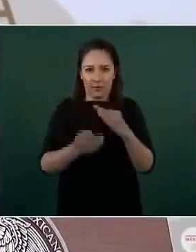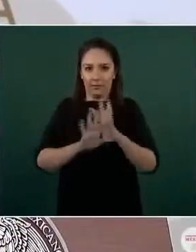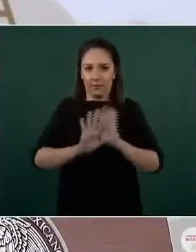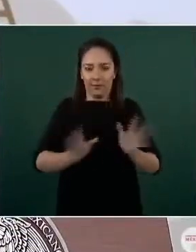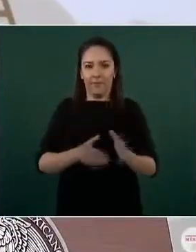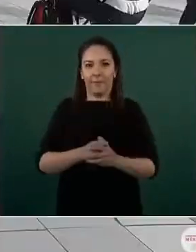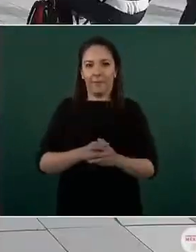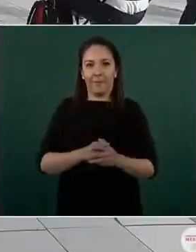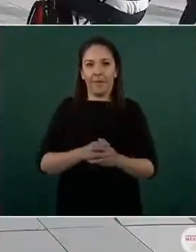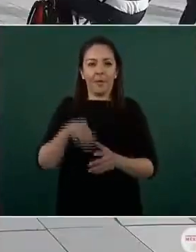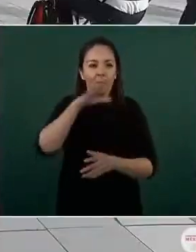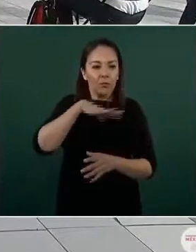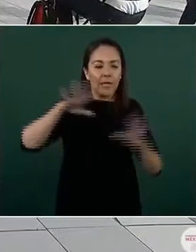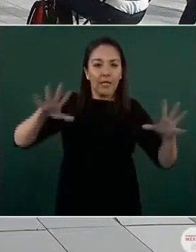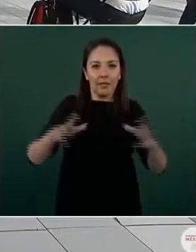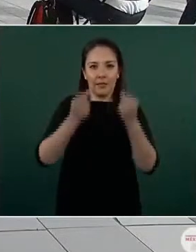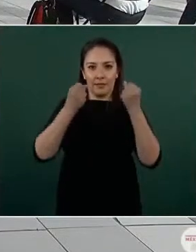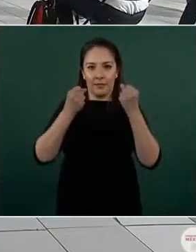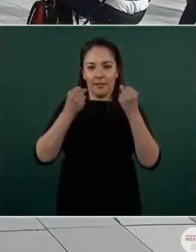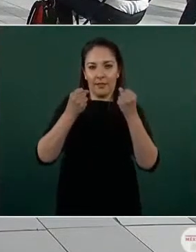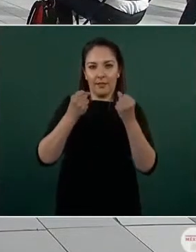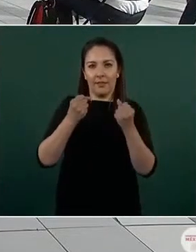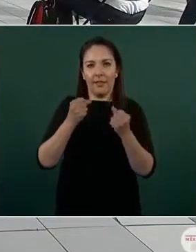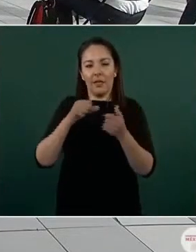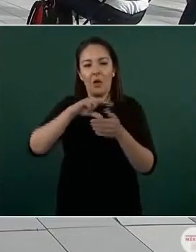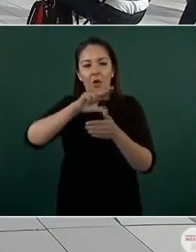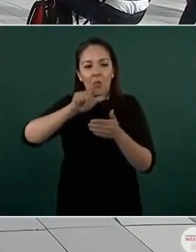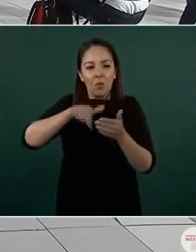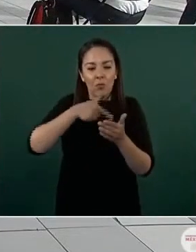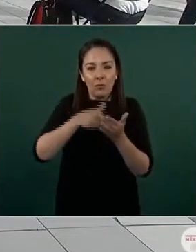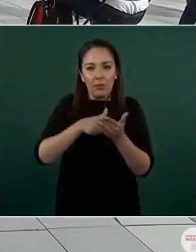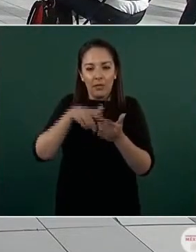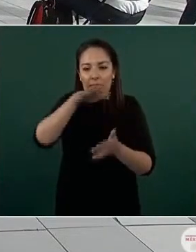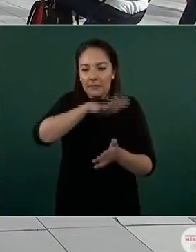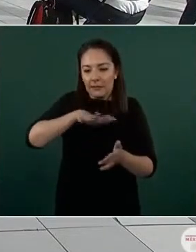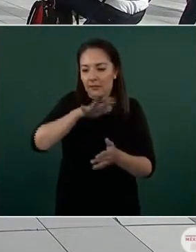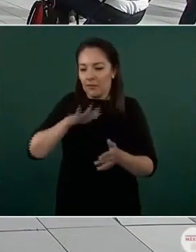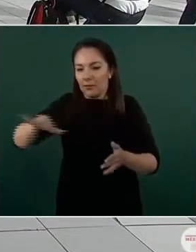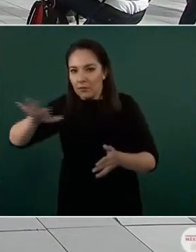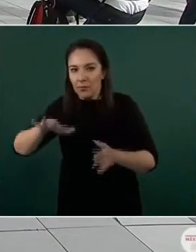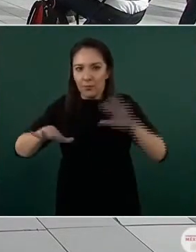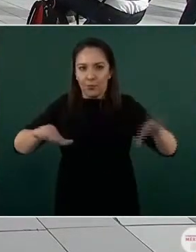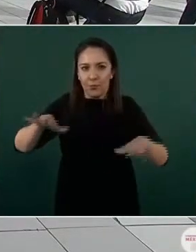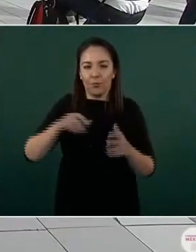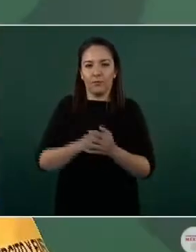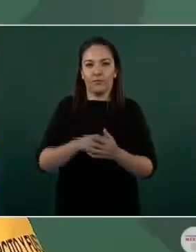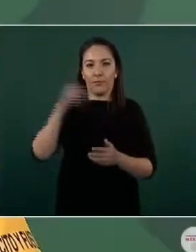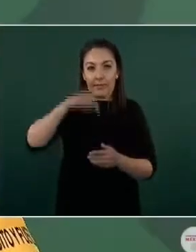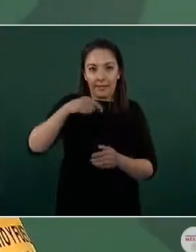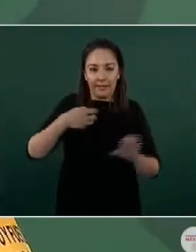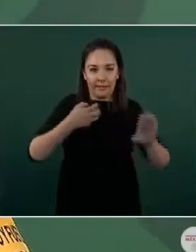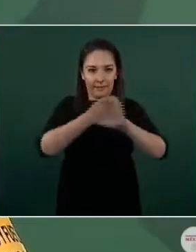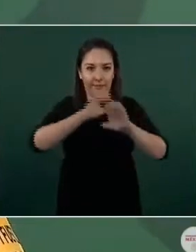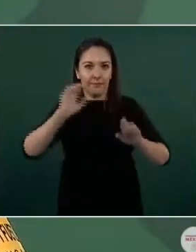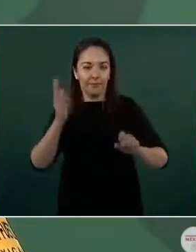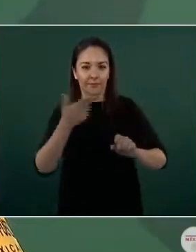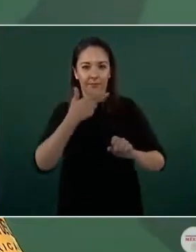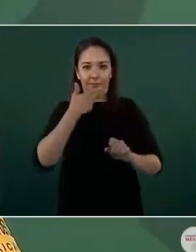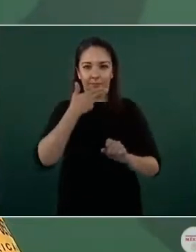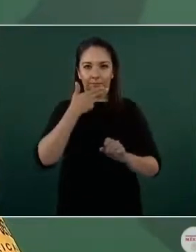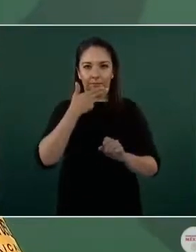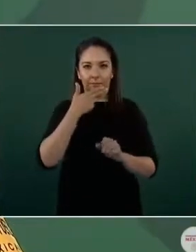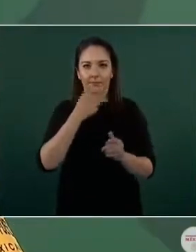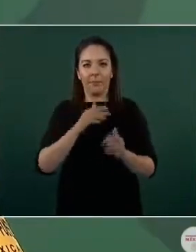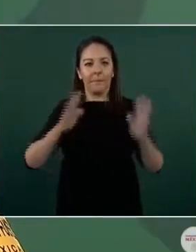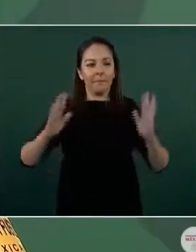a búsqueda y rescate, en los centros regionales y subcentros de búsqueda que se tienen aquí en el Estado,